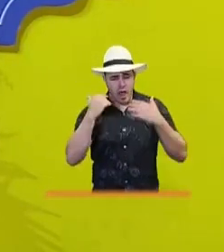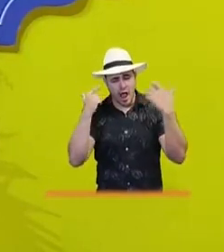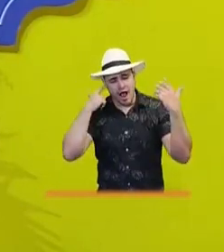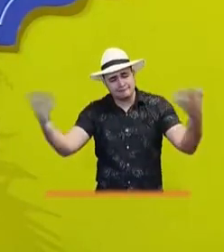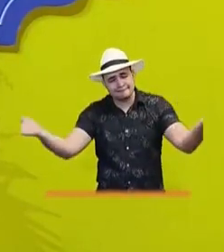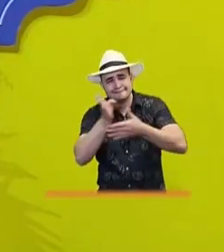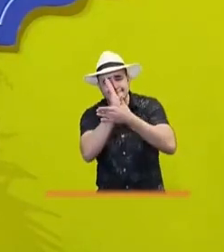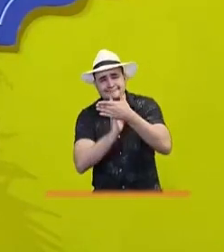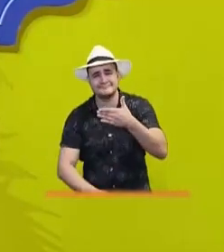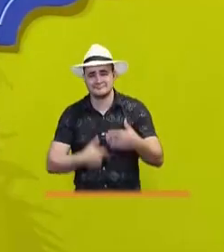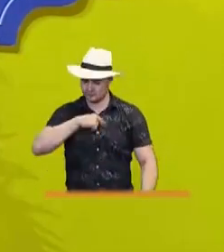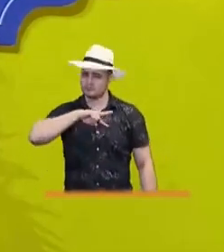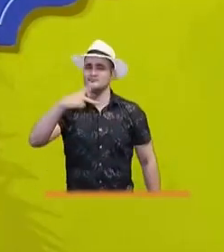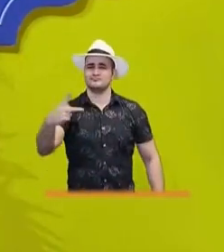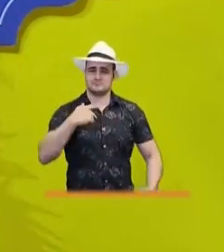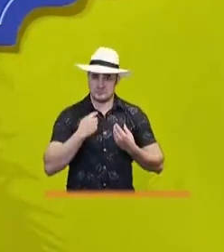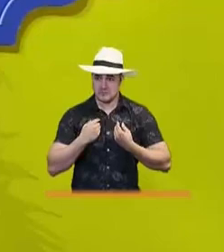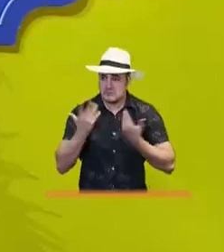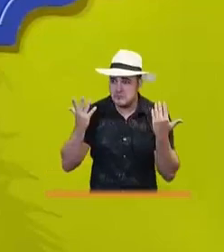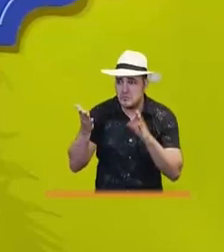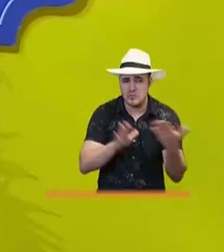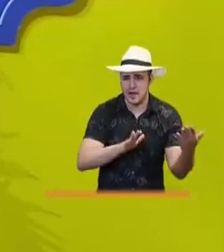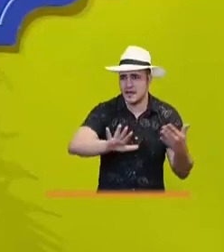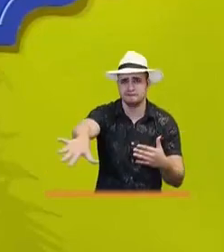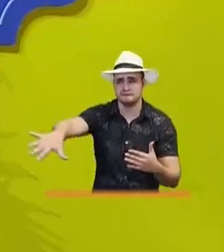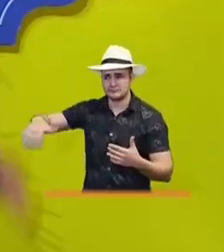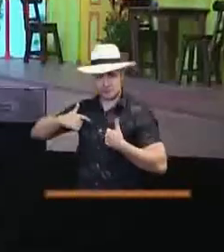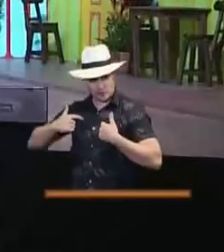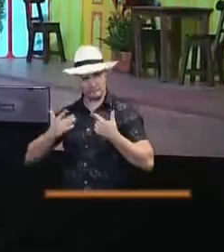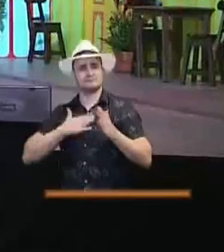que sí doy la vida por ti.